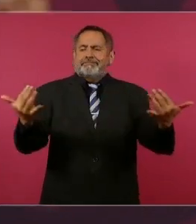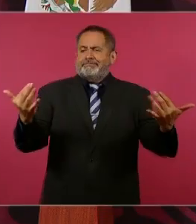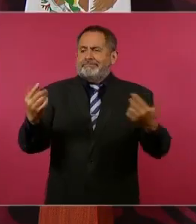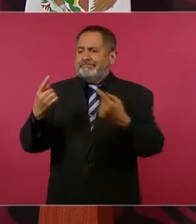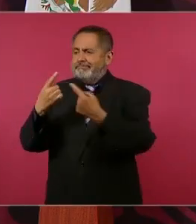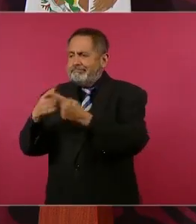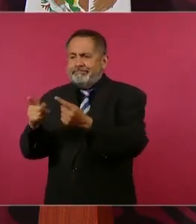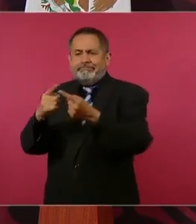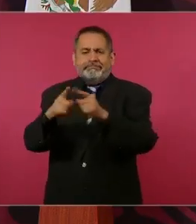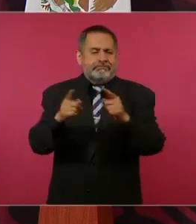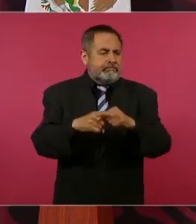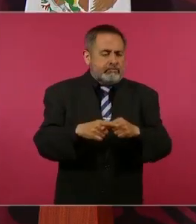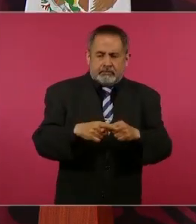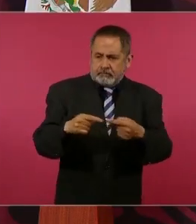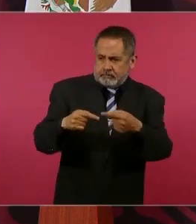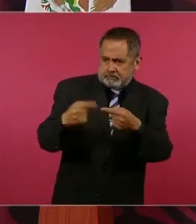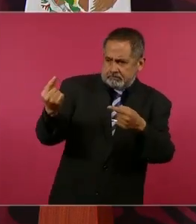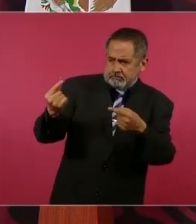tiene que haber oposición,